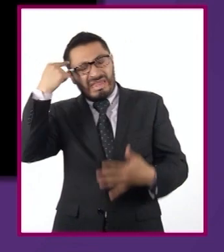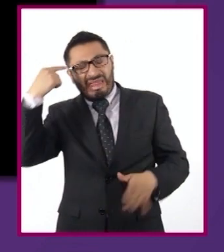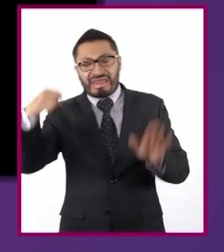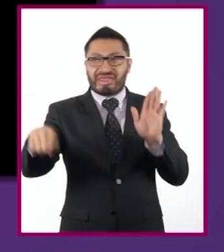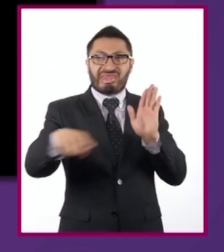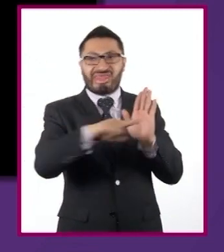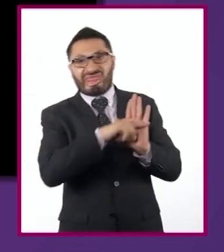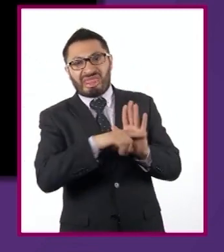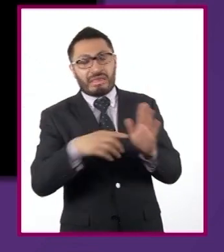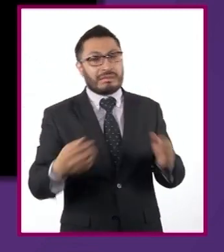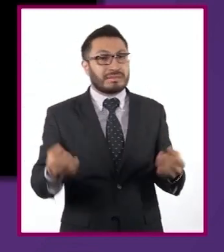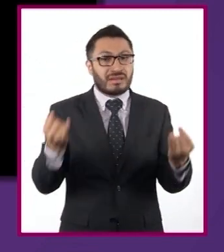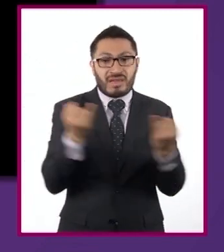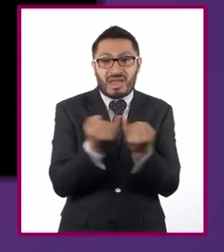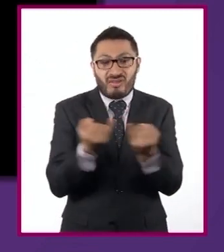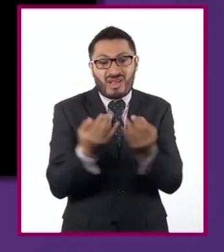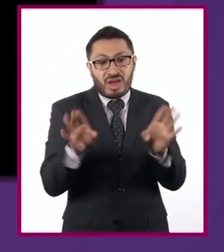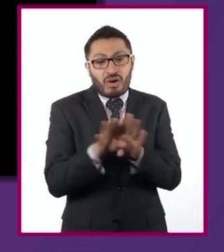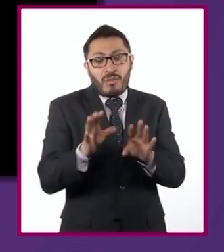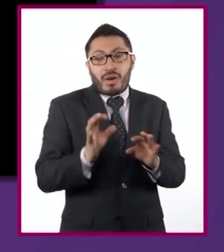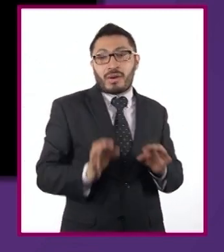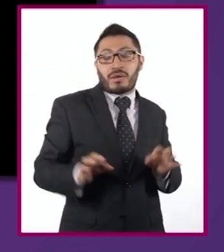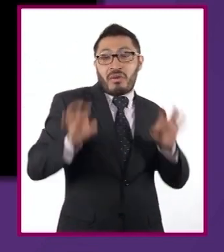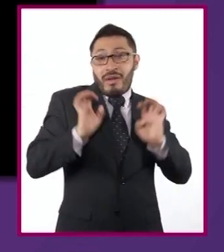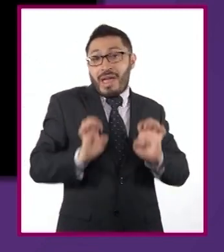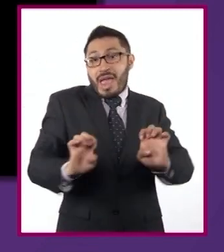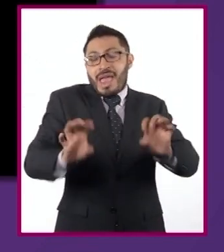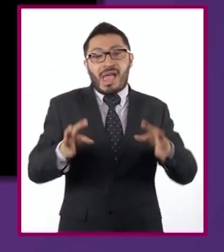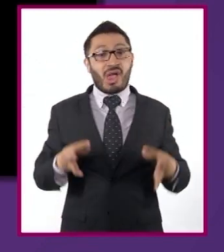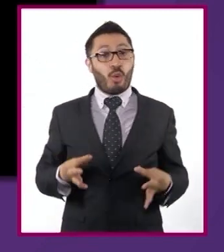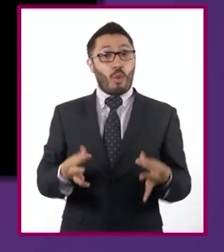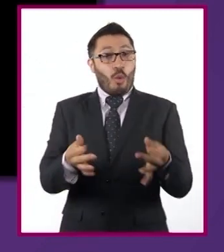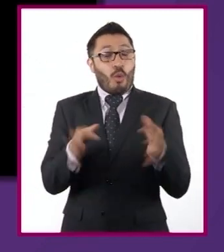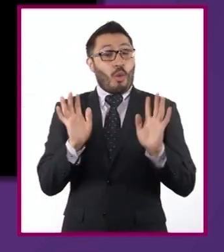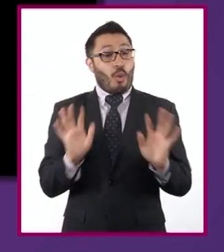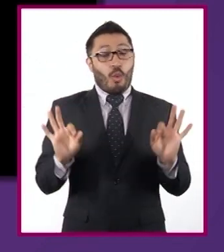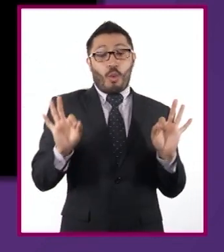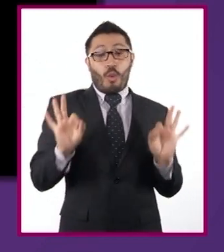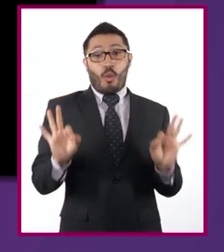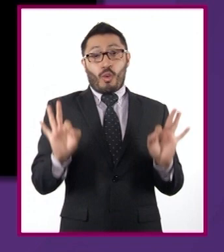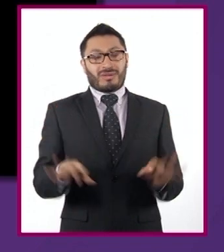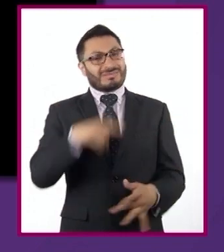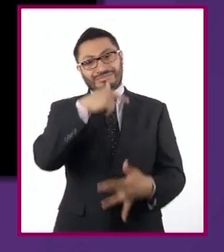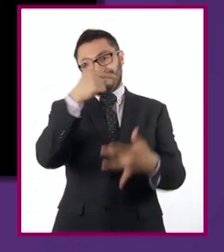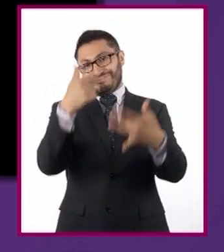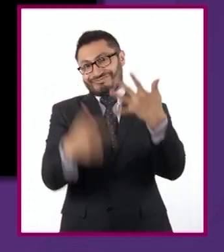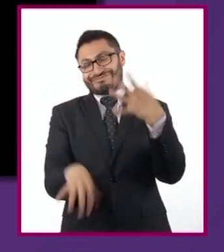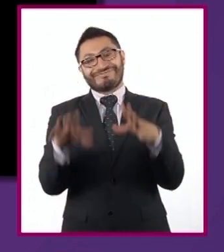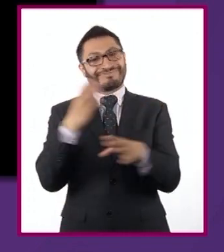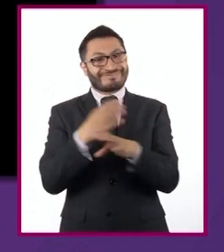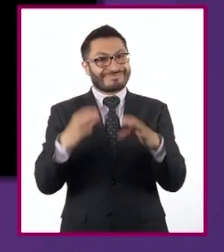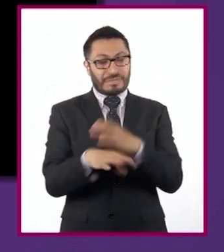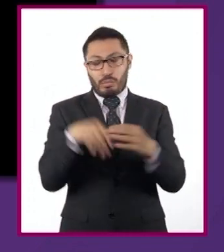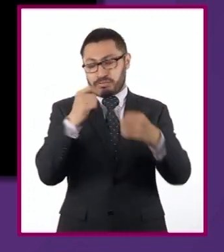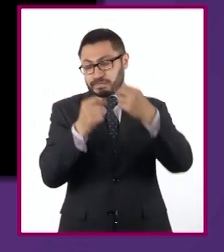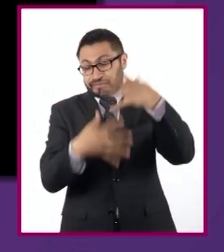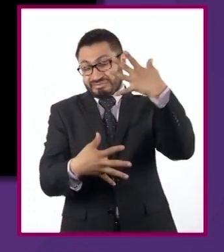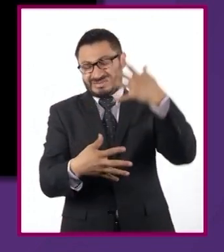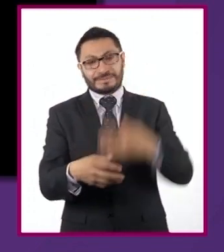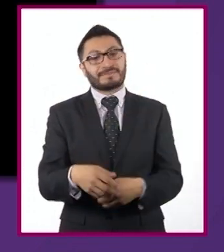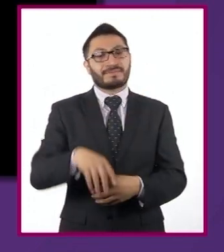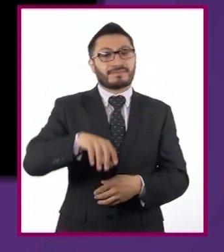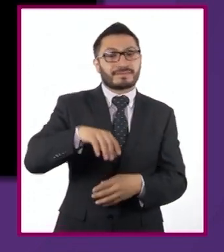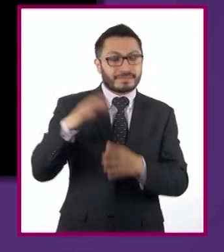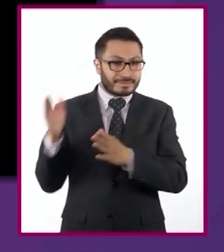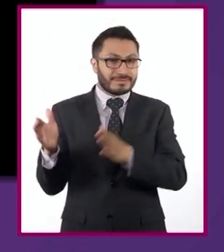negativas, incluso sofisticación o elegancia, entre muchas otras cosas. Por otro lado, hay